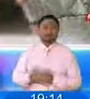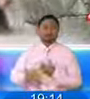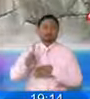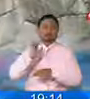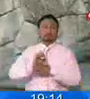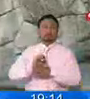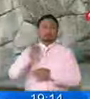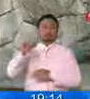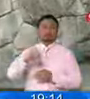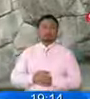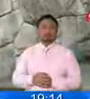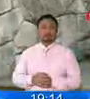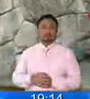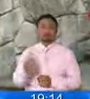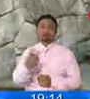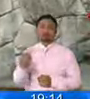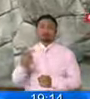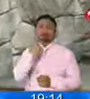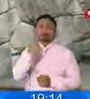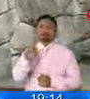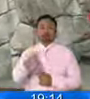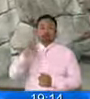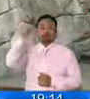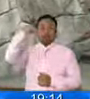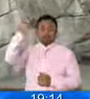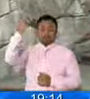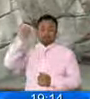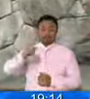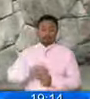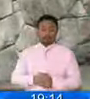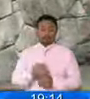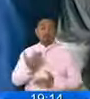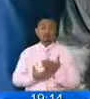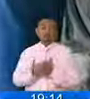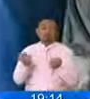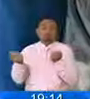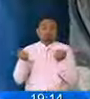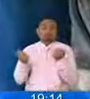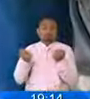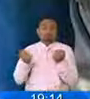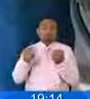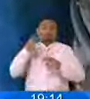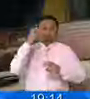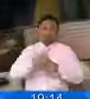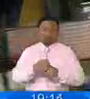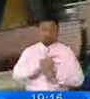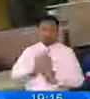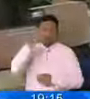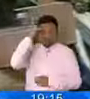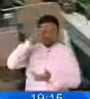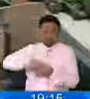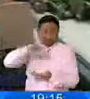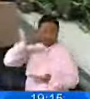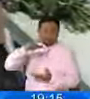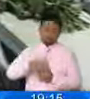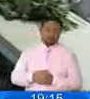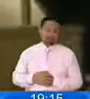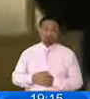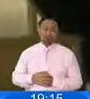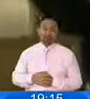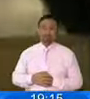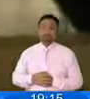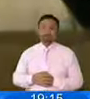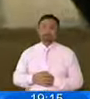es alto. Ambos expertos aseguran que el gobierno debería tomar medidas específicas para que la deuda no siga subiendo. En Quito